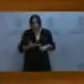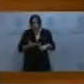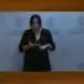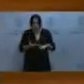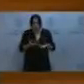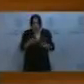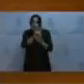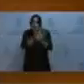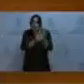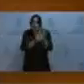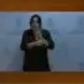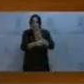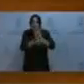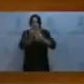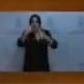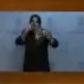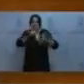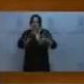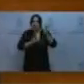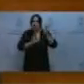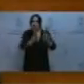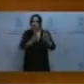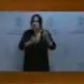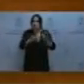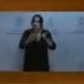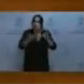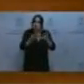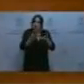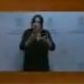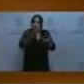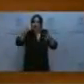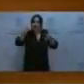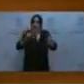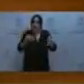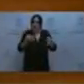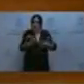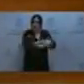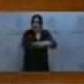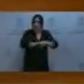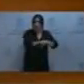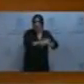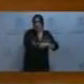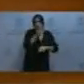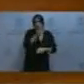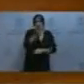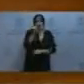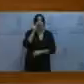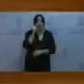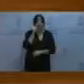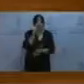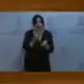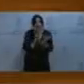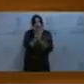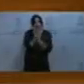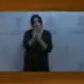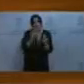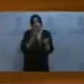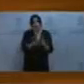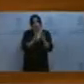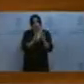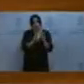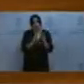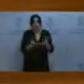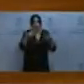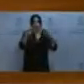medidas concretas, en soluciones. Con el Gobierno socialista de Javier Fernández, los servicios sociales responsables y